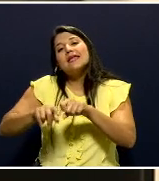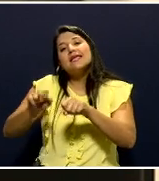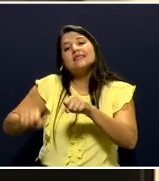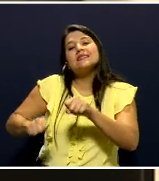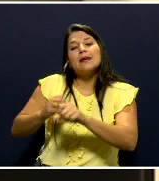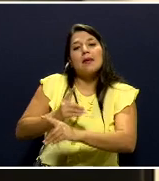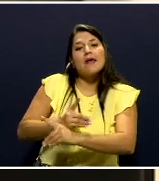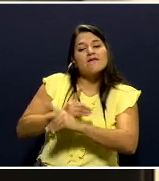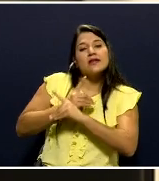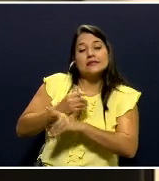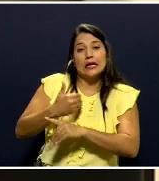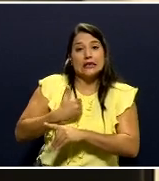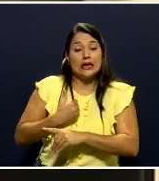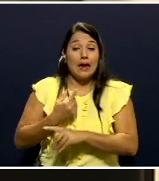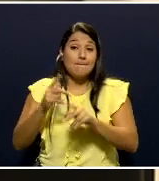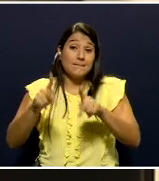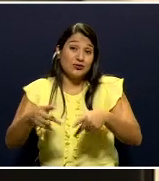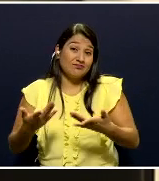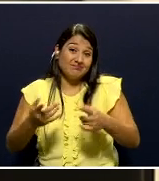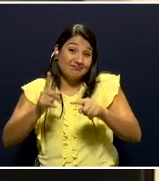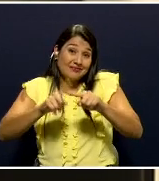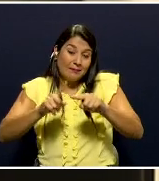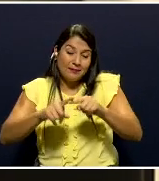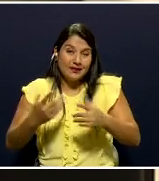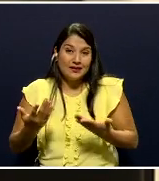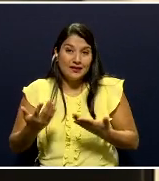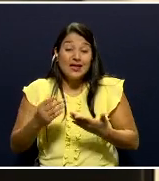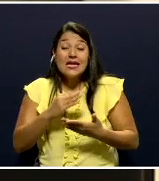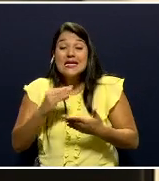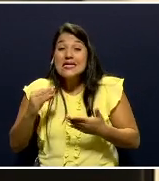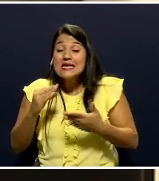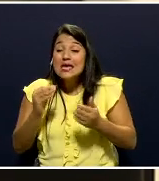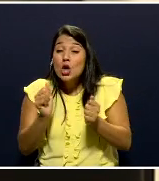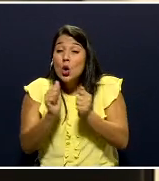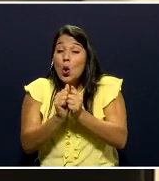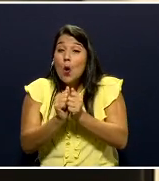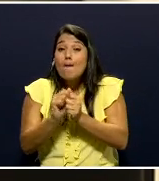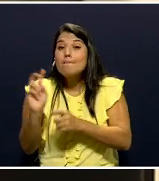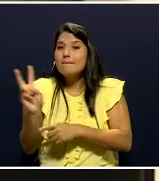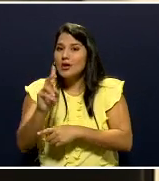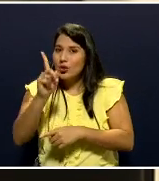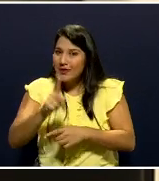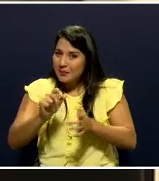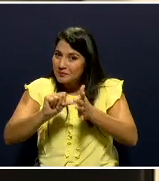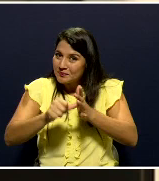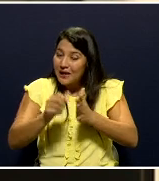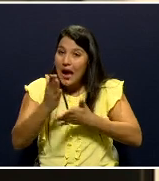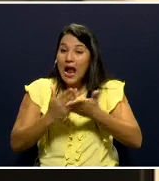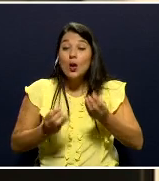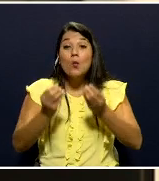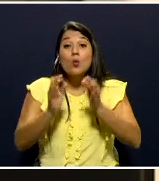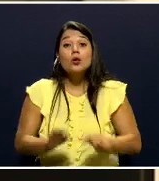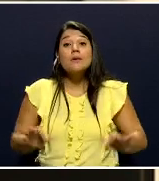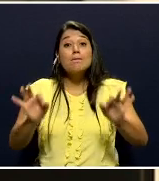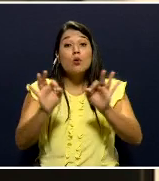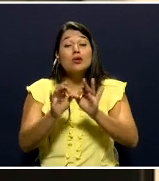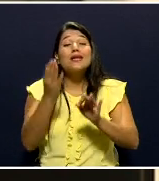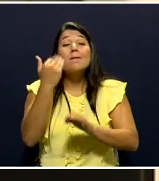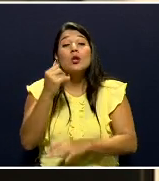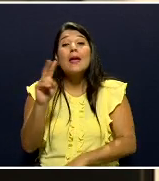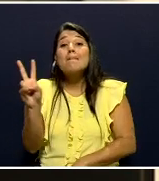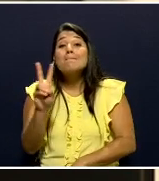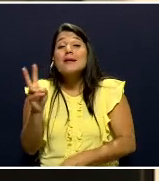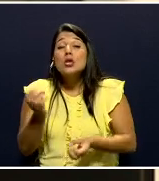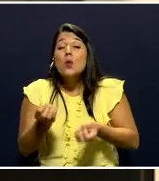en todo eso depende. Y en particular con los virus hay que destacar algo sumamente importante, y es que los virus son muy